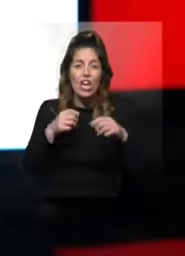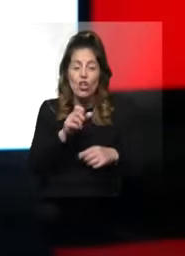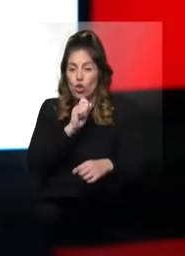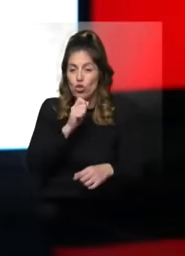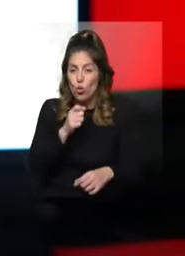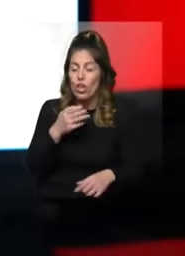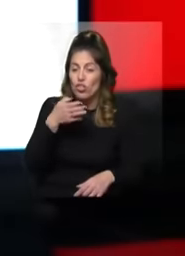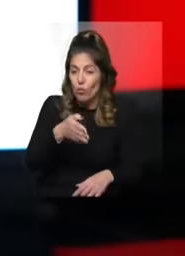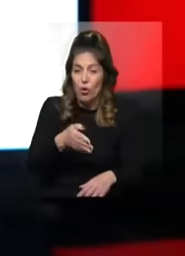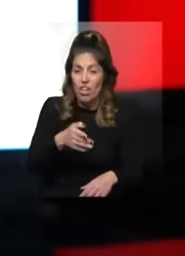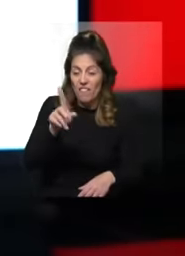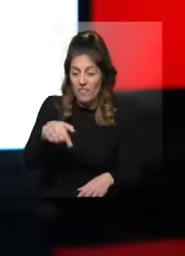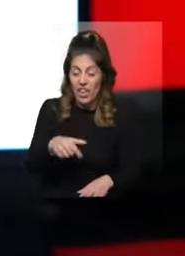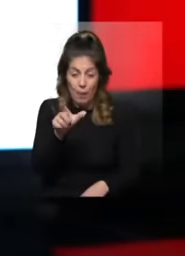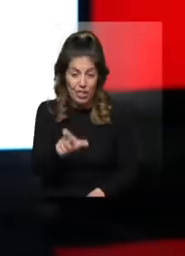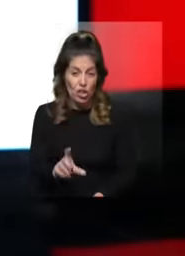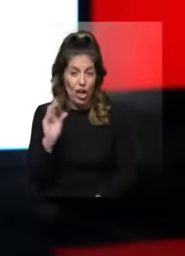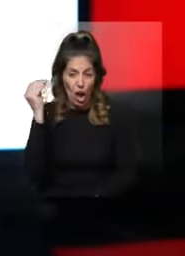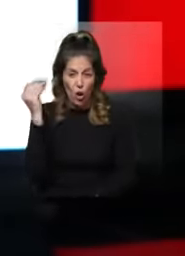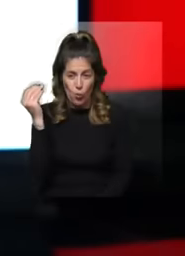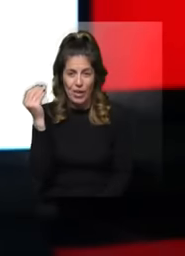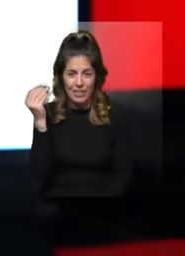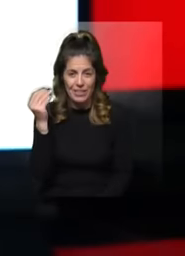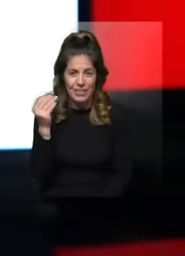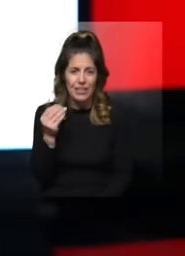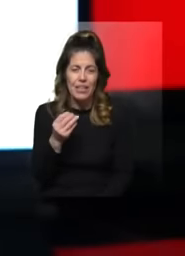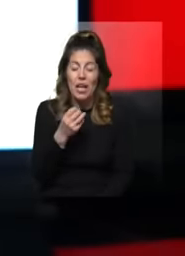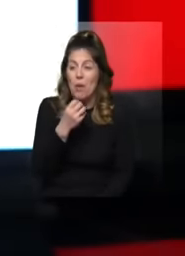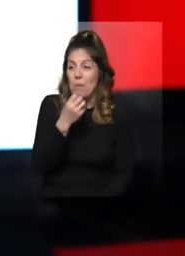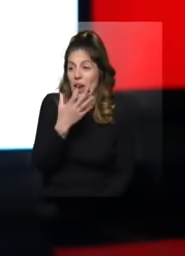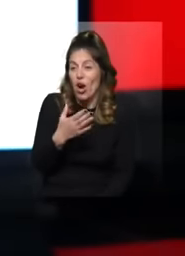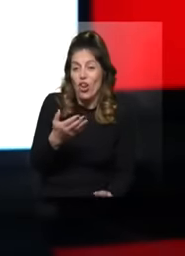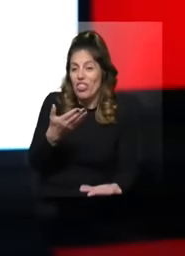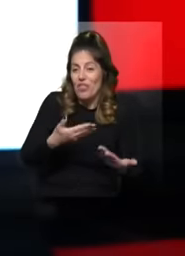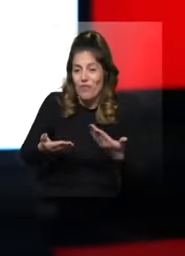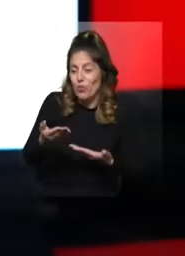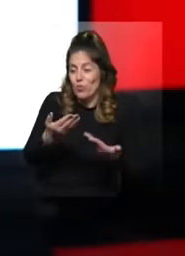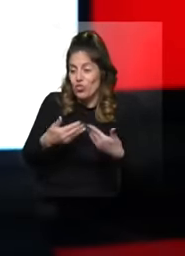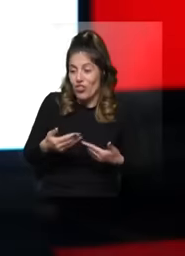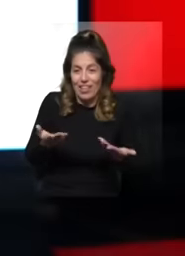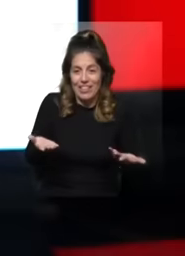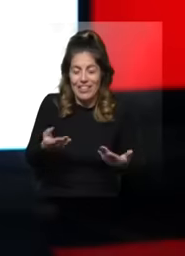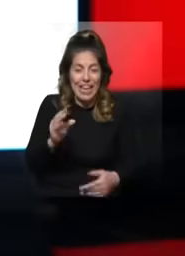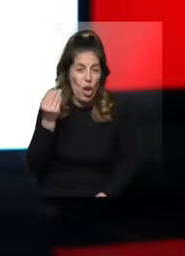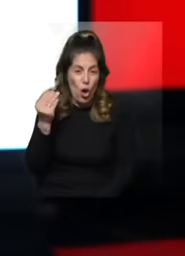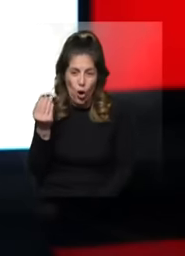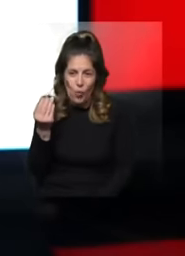viene gente joven. Esa es la mejor devolución que puedo tener. Es que los